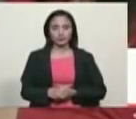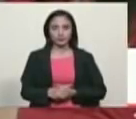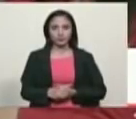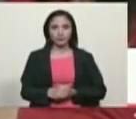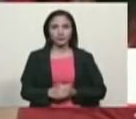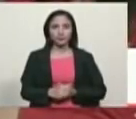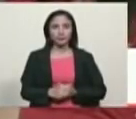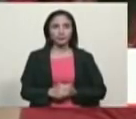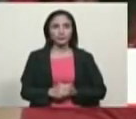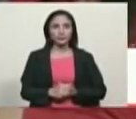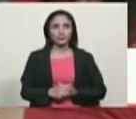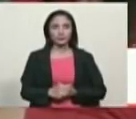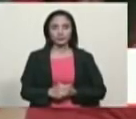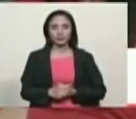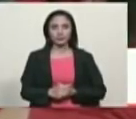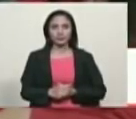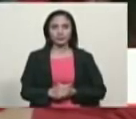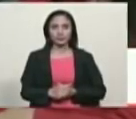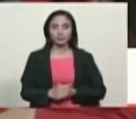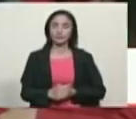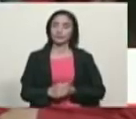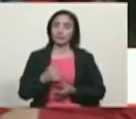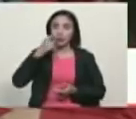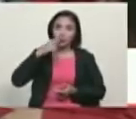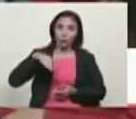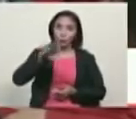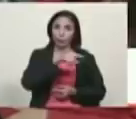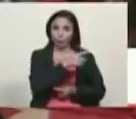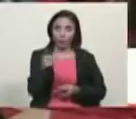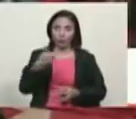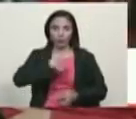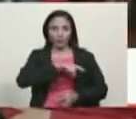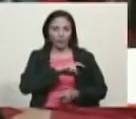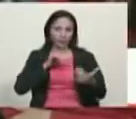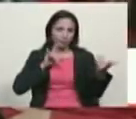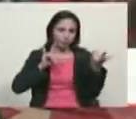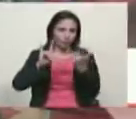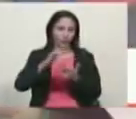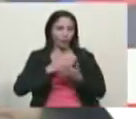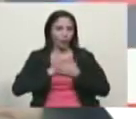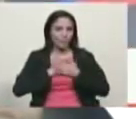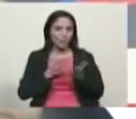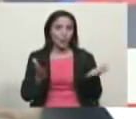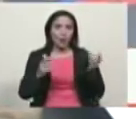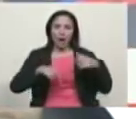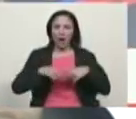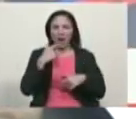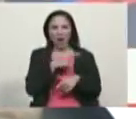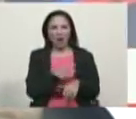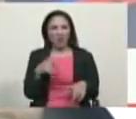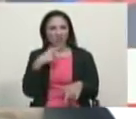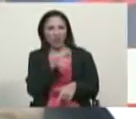Así que a los pueblos de España siempre mi cariño. A mí me presentan como un ogro,